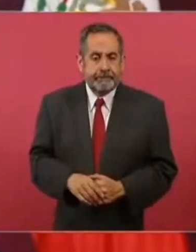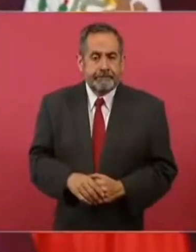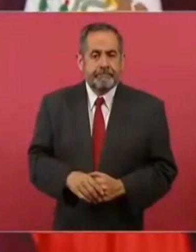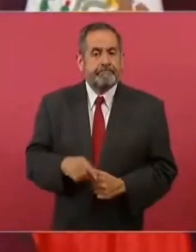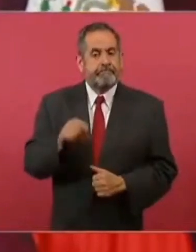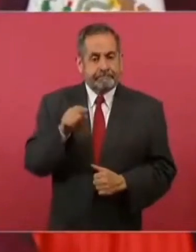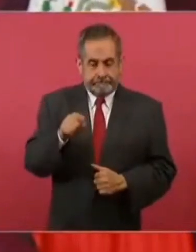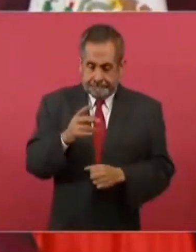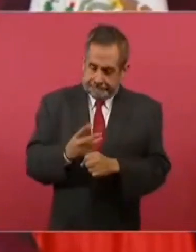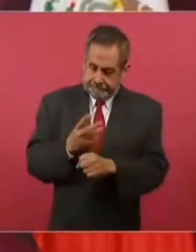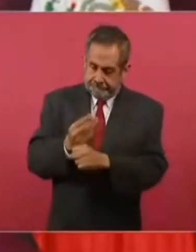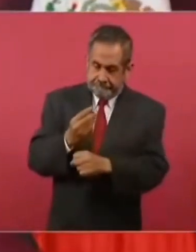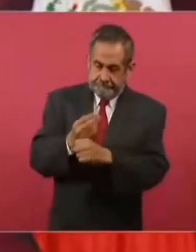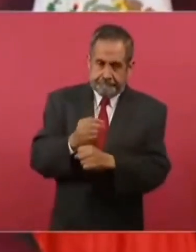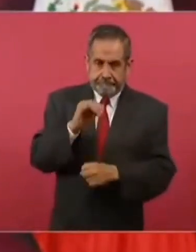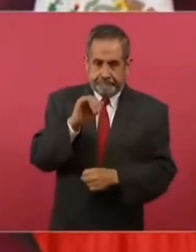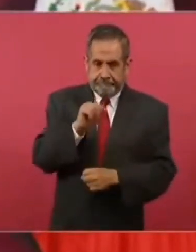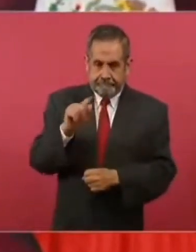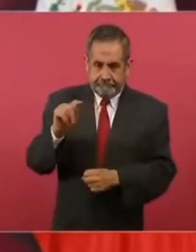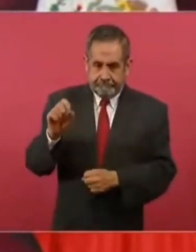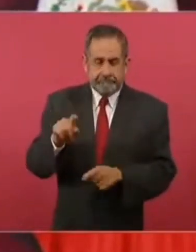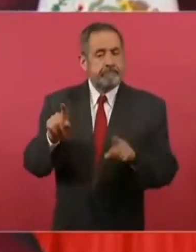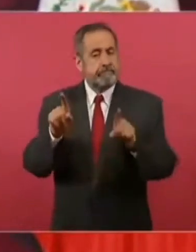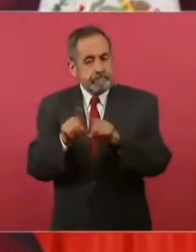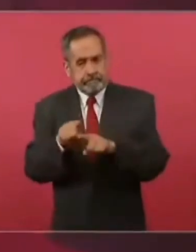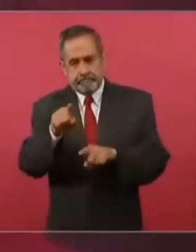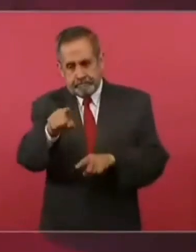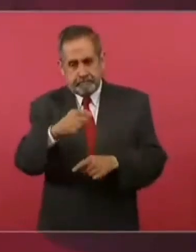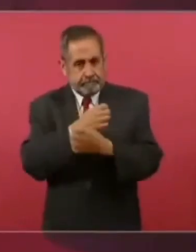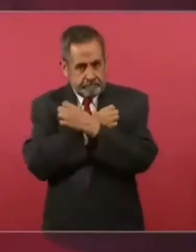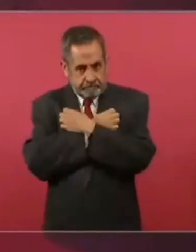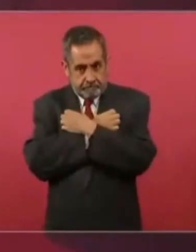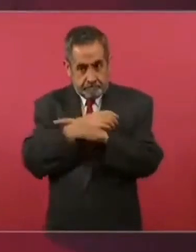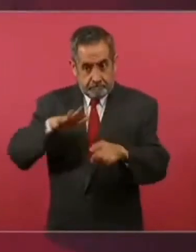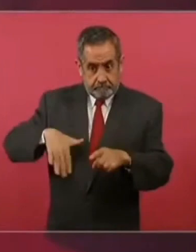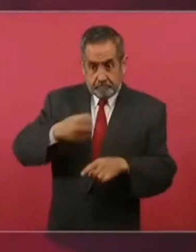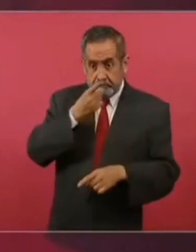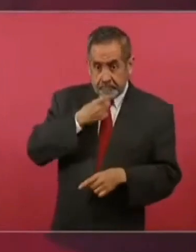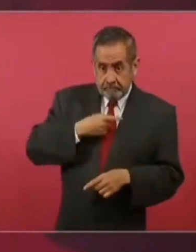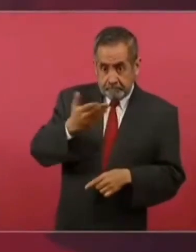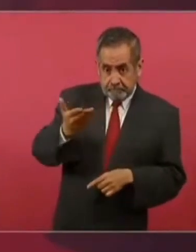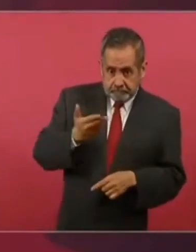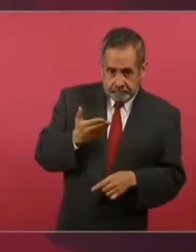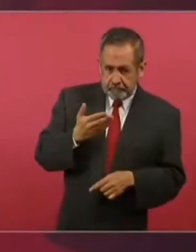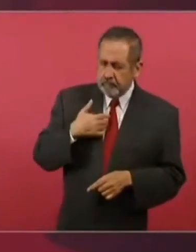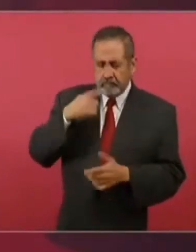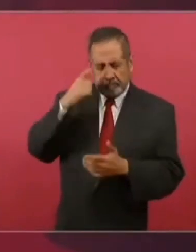ahí vamos, y en el caso de la educación lo vamos a ver, lo que tú estás planteando, y no creo que haya problemas.